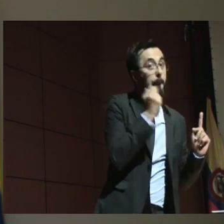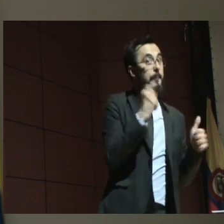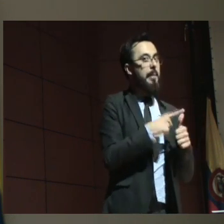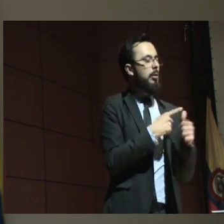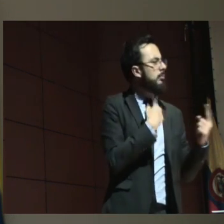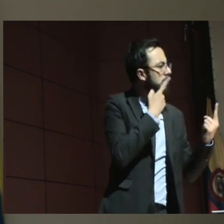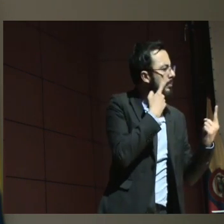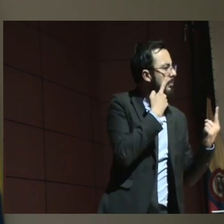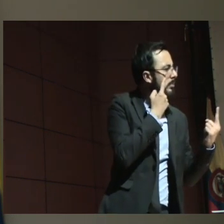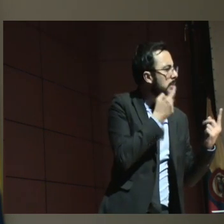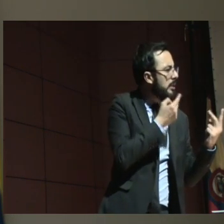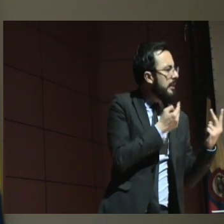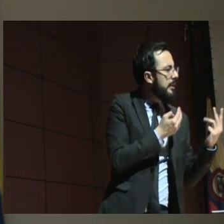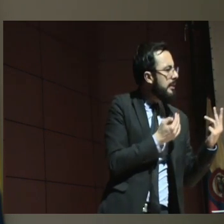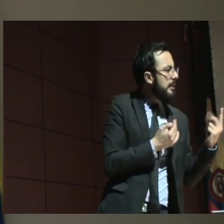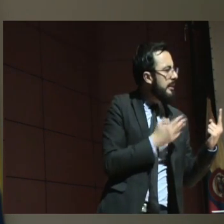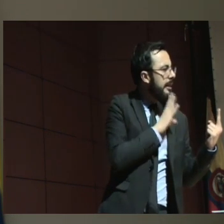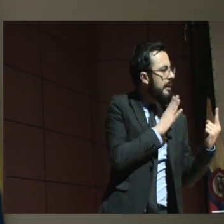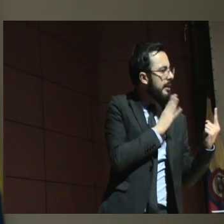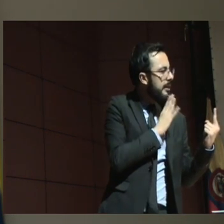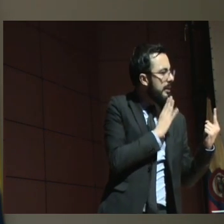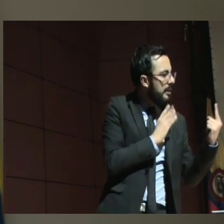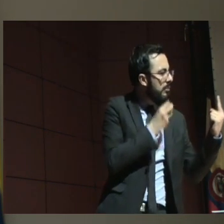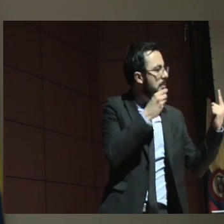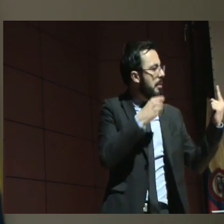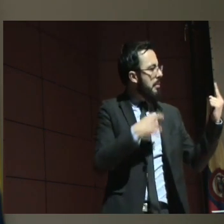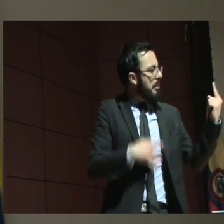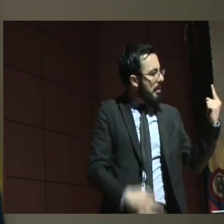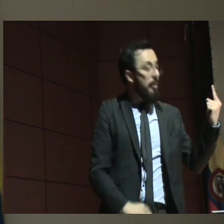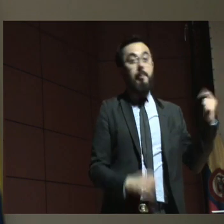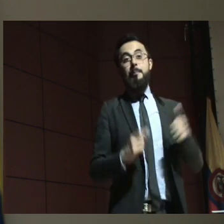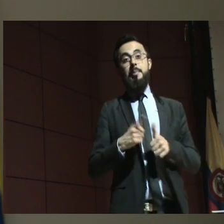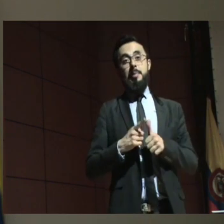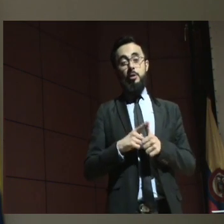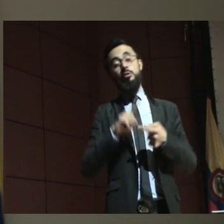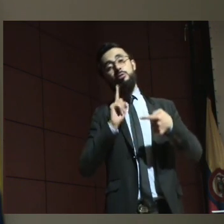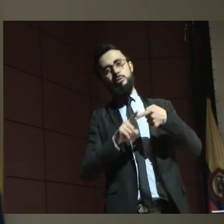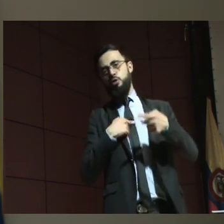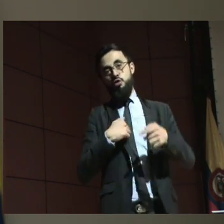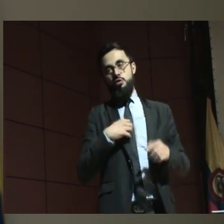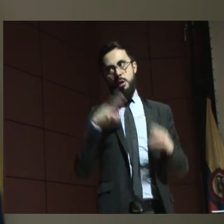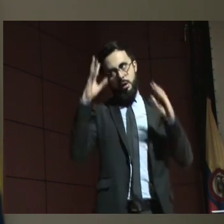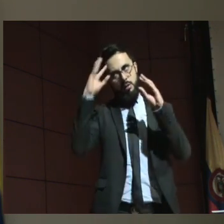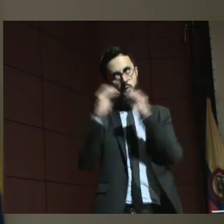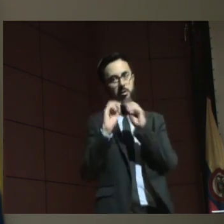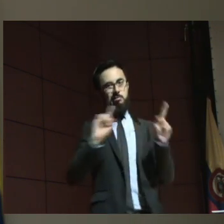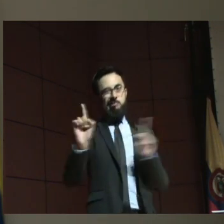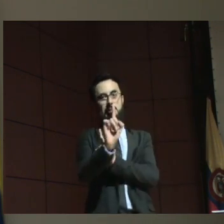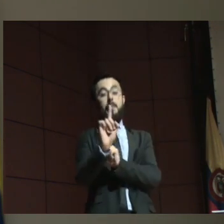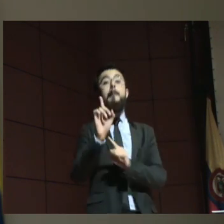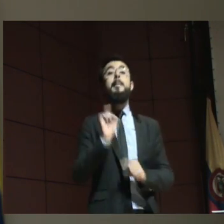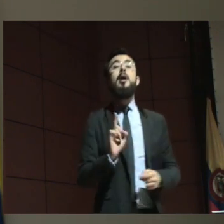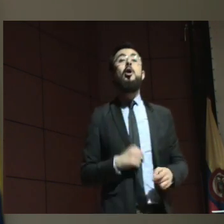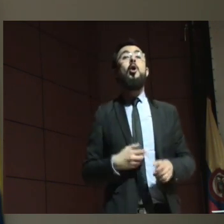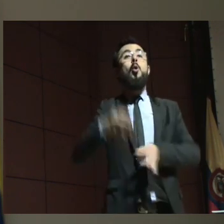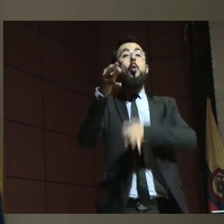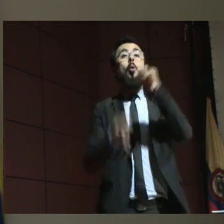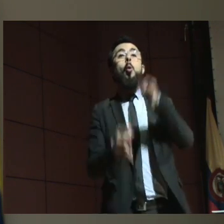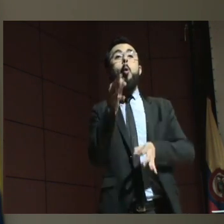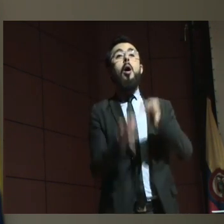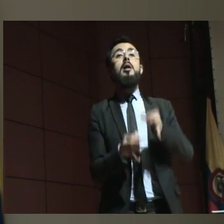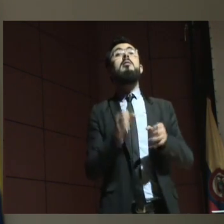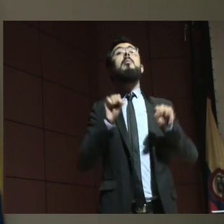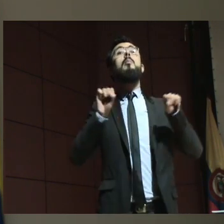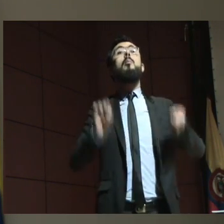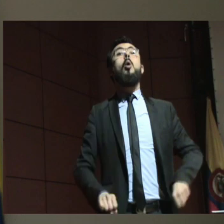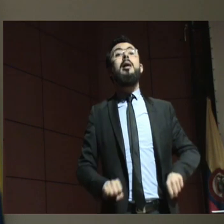la persona, pero tiene la obligación también, por medio de la aplicación del control de convencionalidad, de emitir sentencias de toma de decisiones con